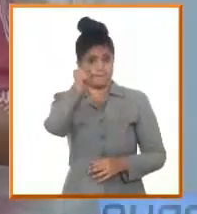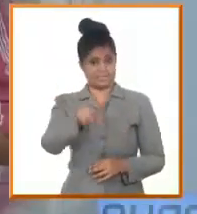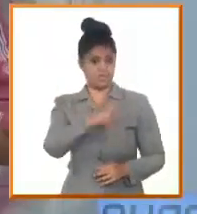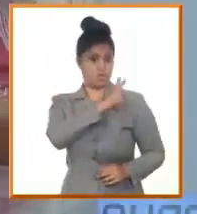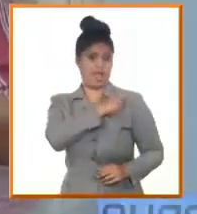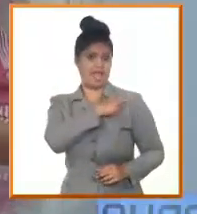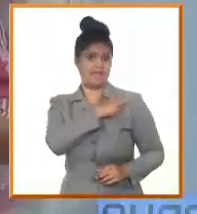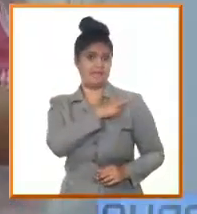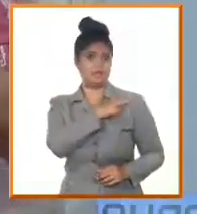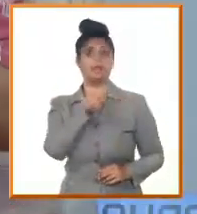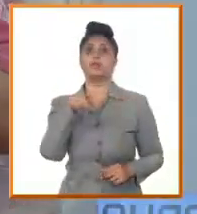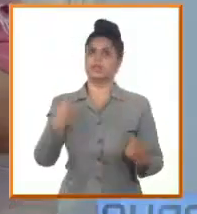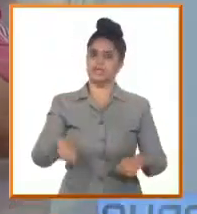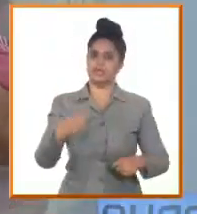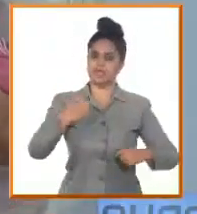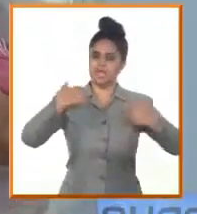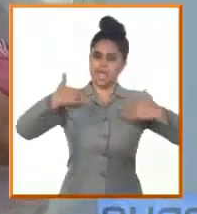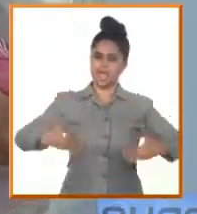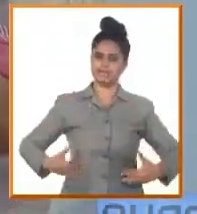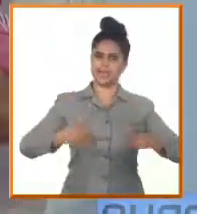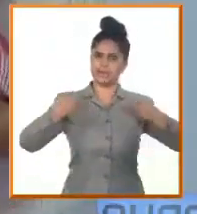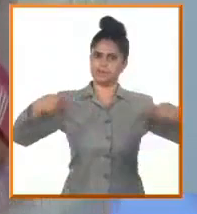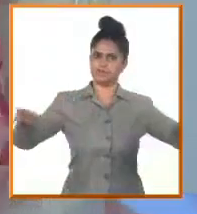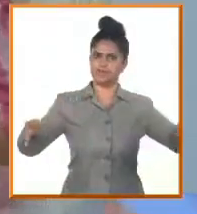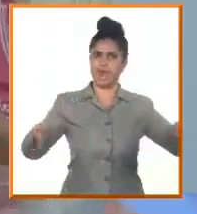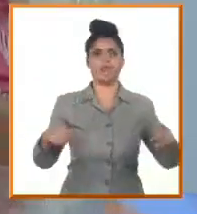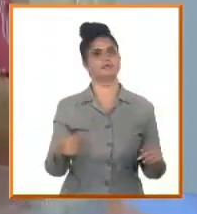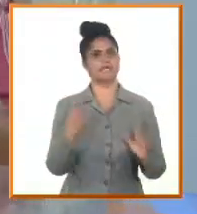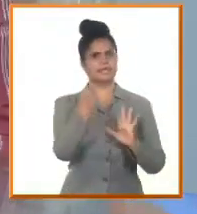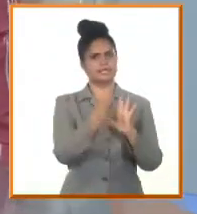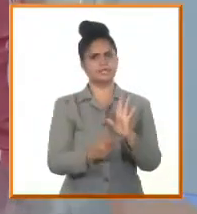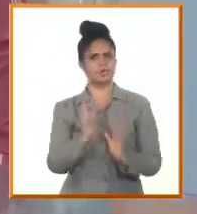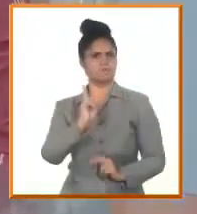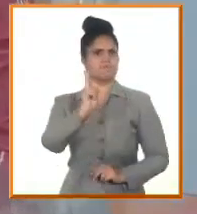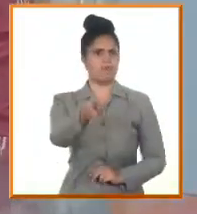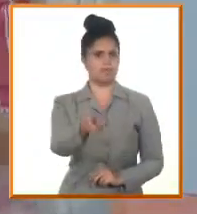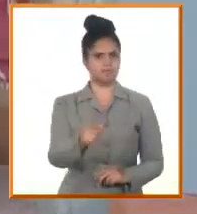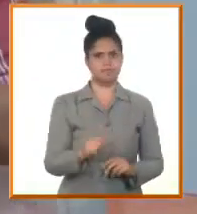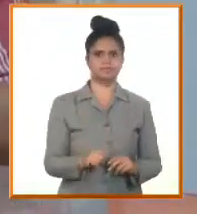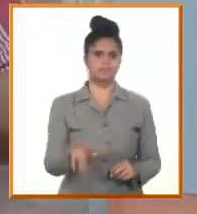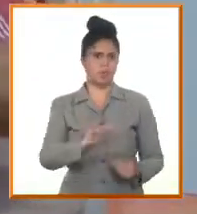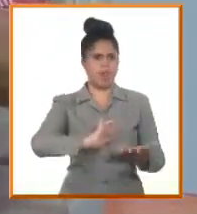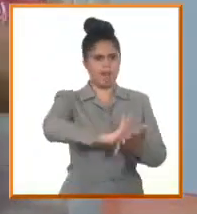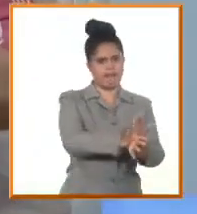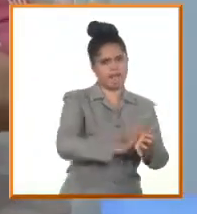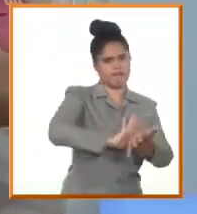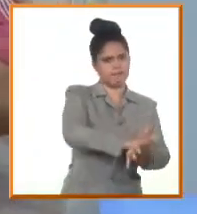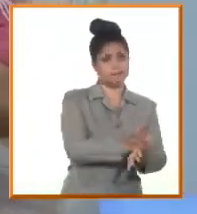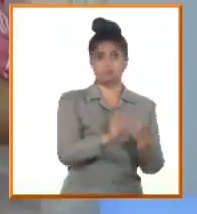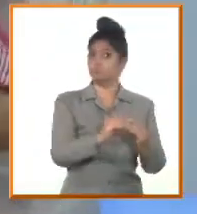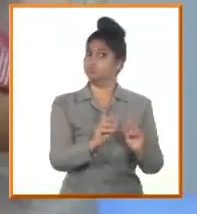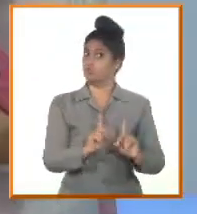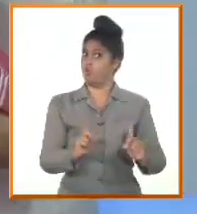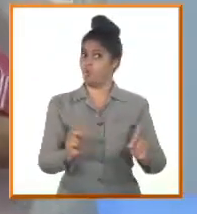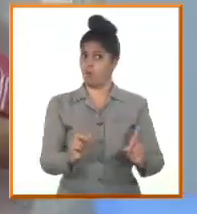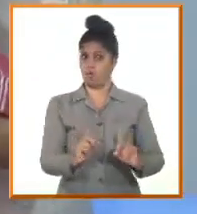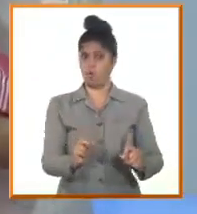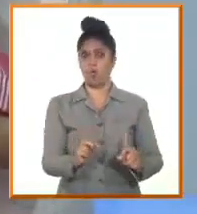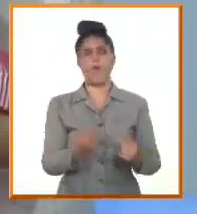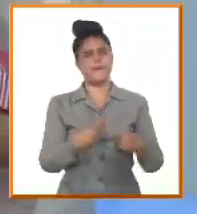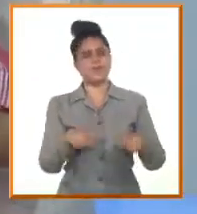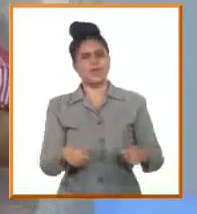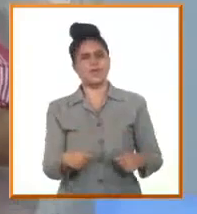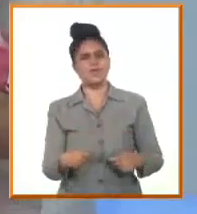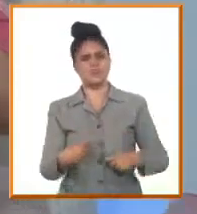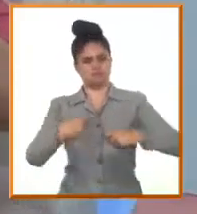y el empresario para ser empresario decisiones para tomar decisiones qué decisiones tiene que tomar bueno nosotros hasta ahora la